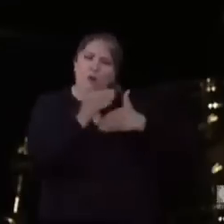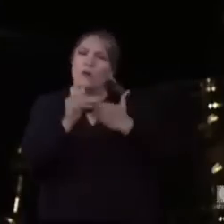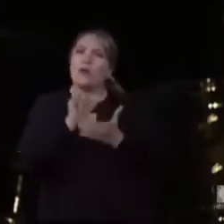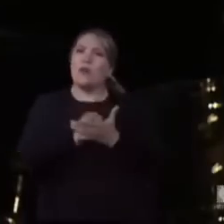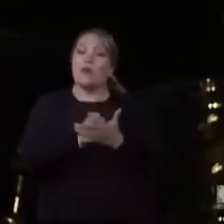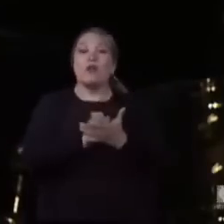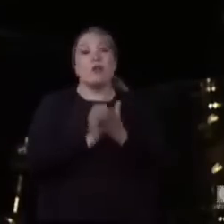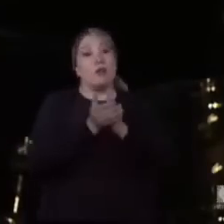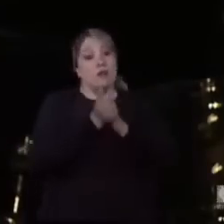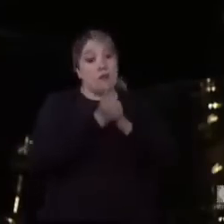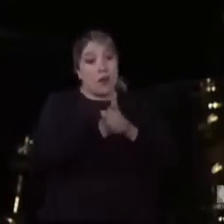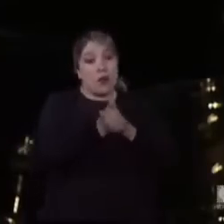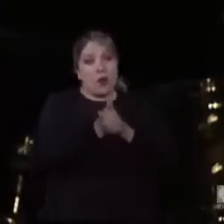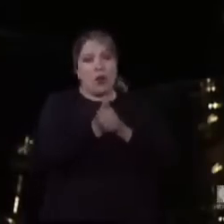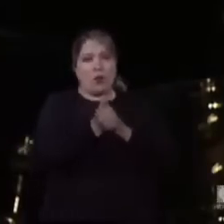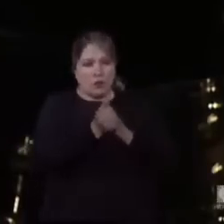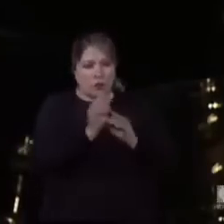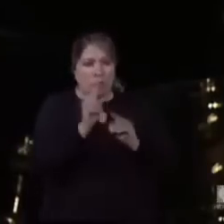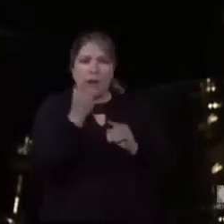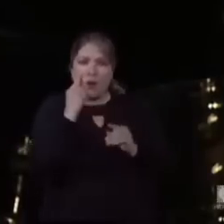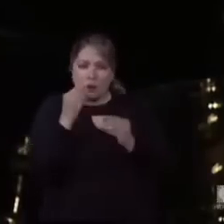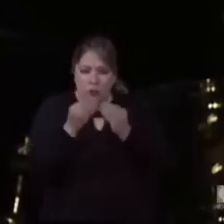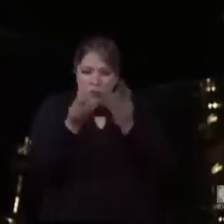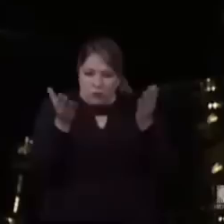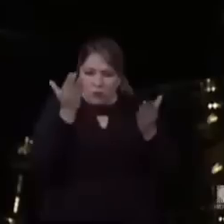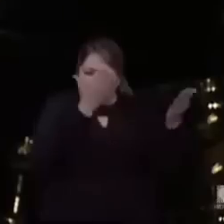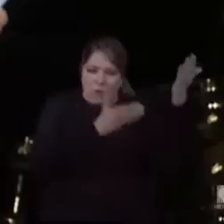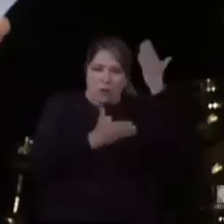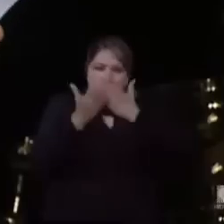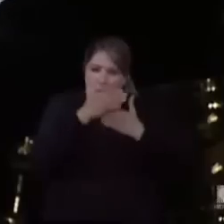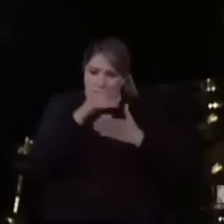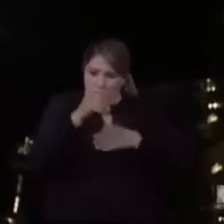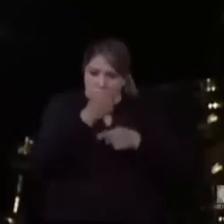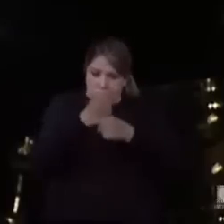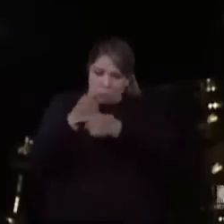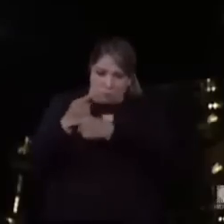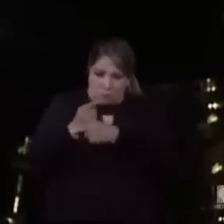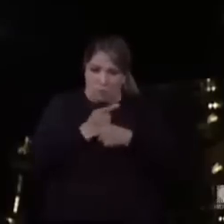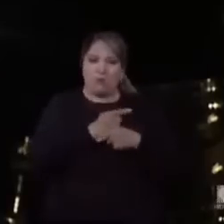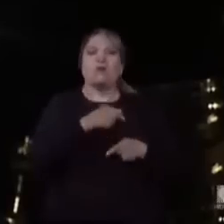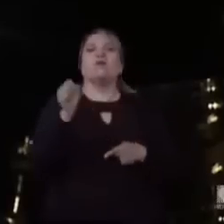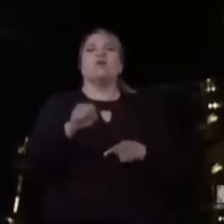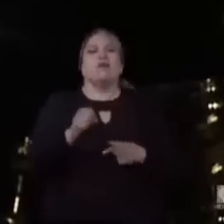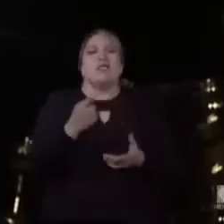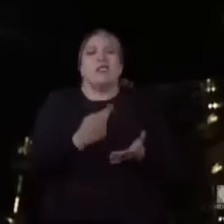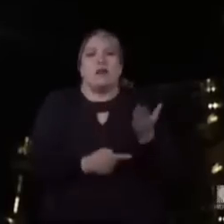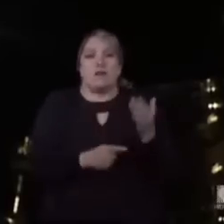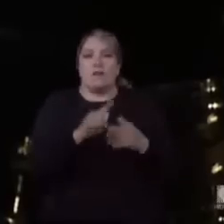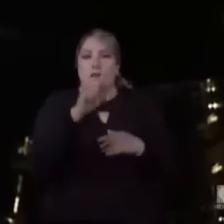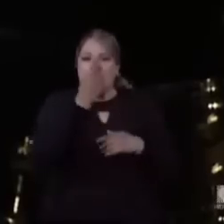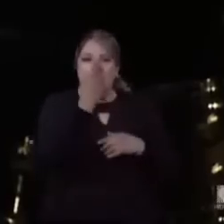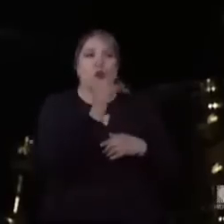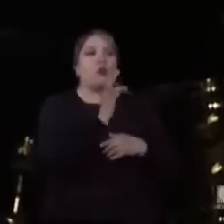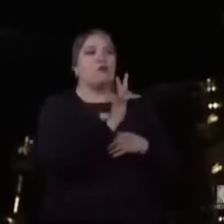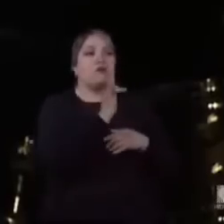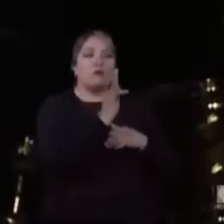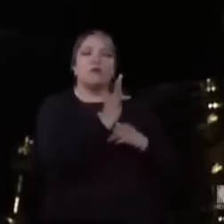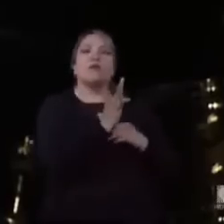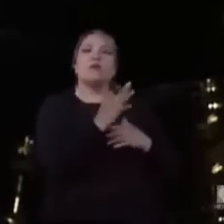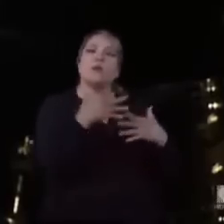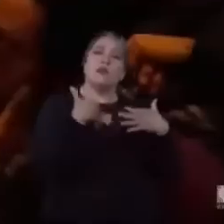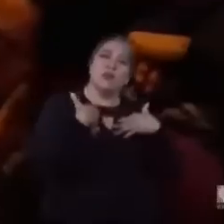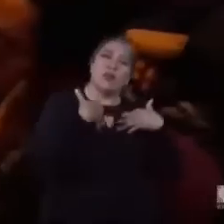Construimos un método que aprobamos después de someterlo a la opinión pública y que partió justamente de escuchar a las